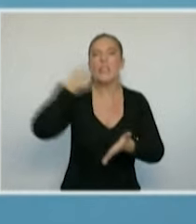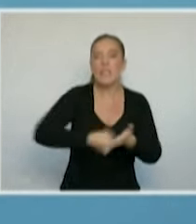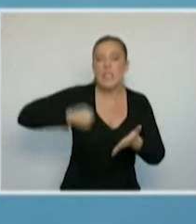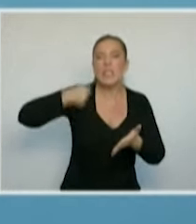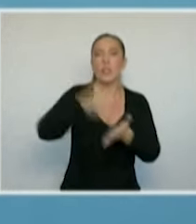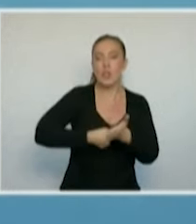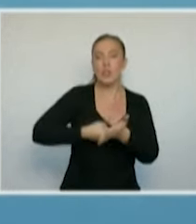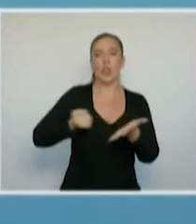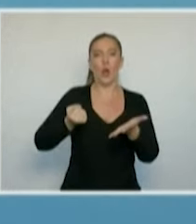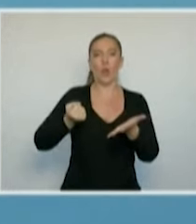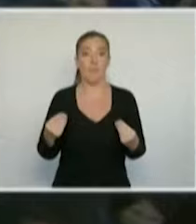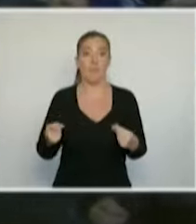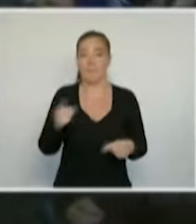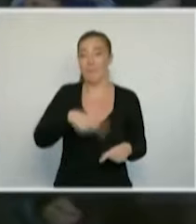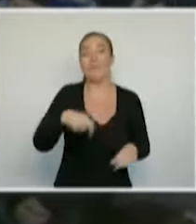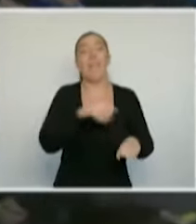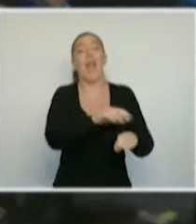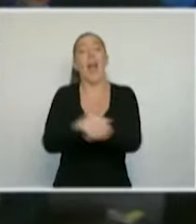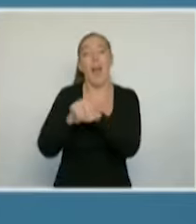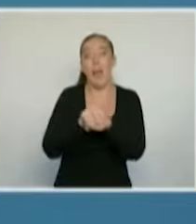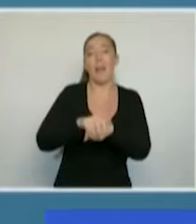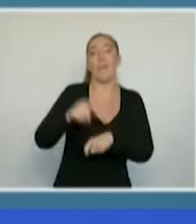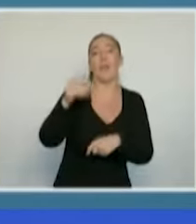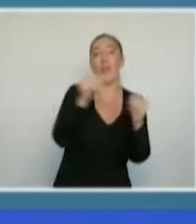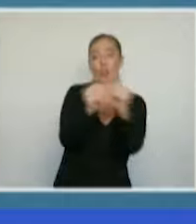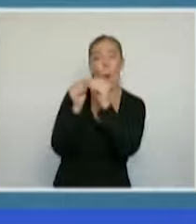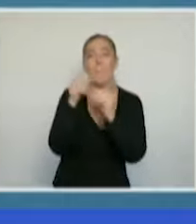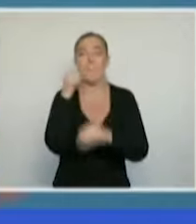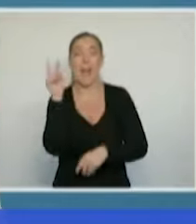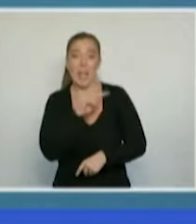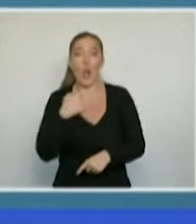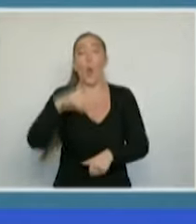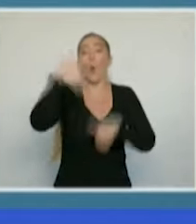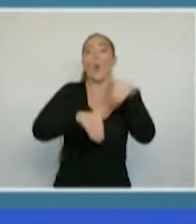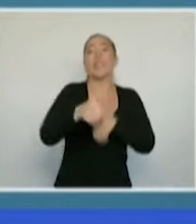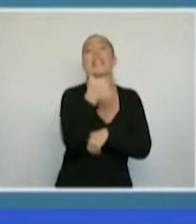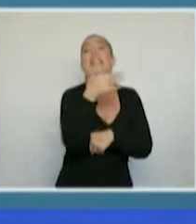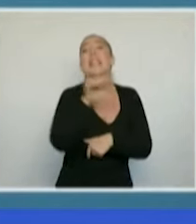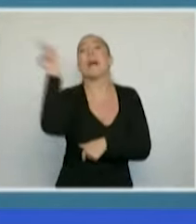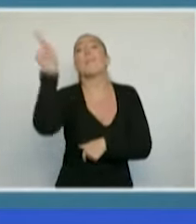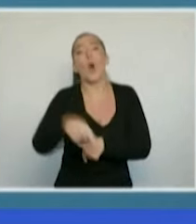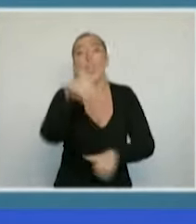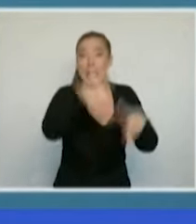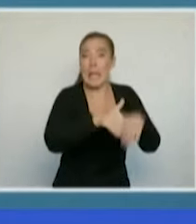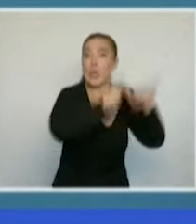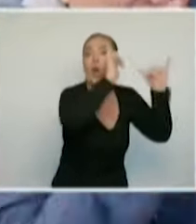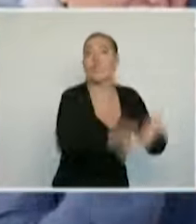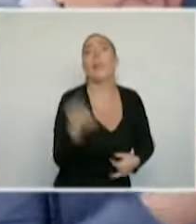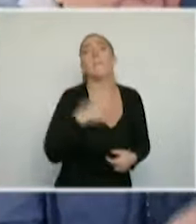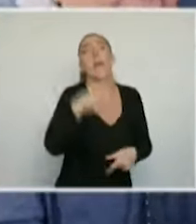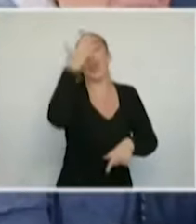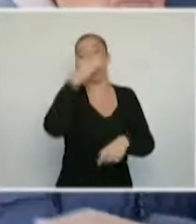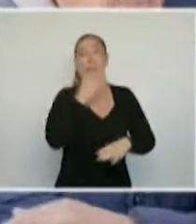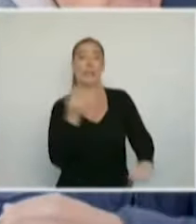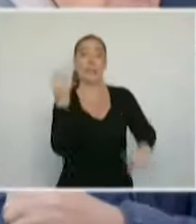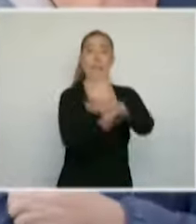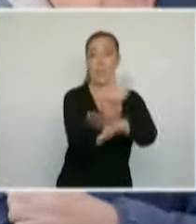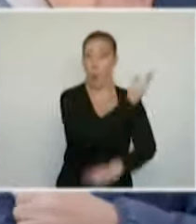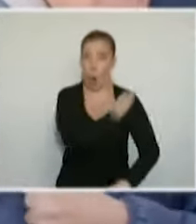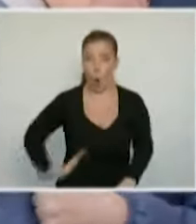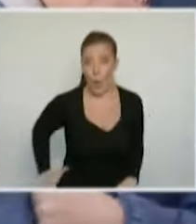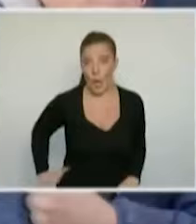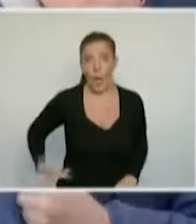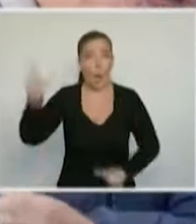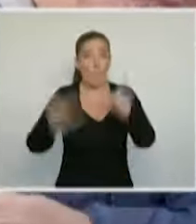Néstor Kirchner. Te puede haber votado el 60% de los votos, pero si después, cuando sos gobierno,